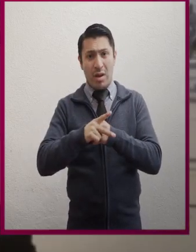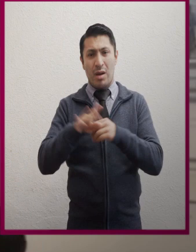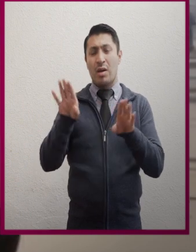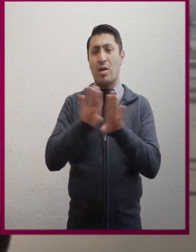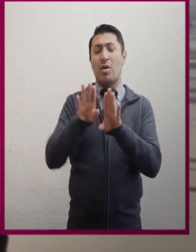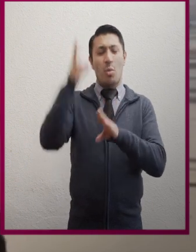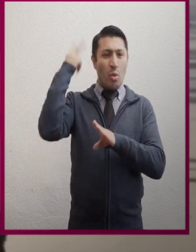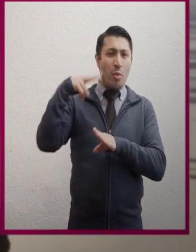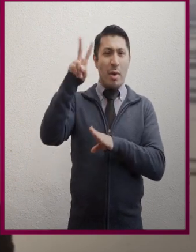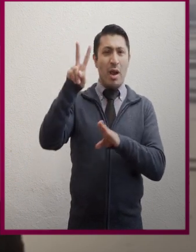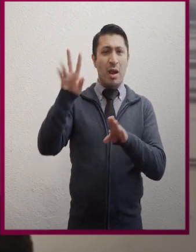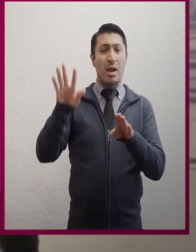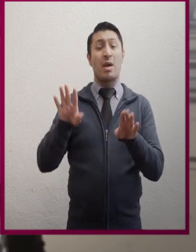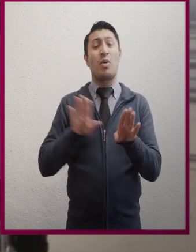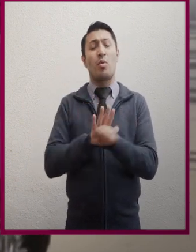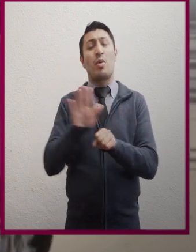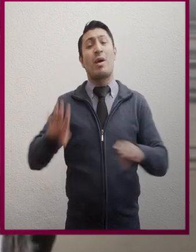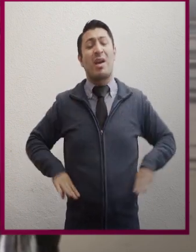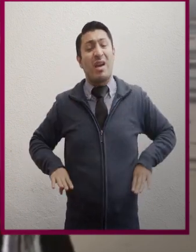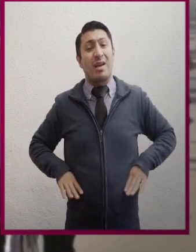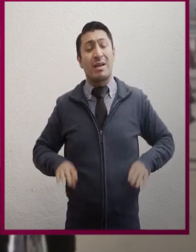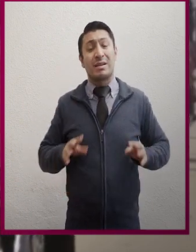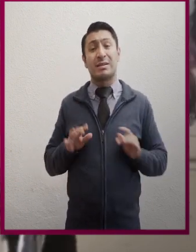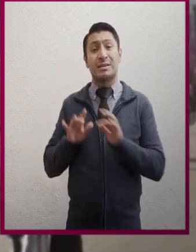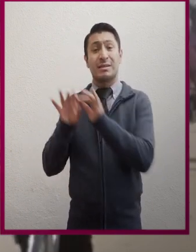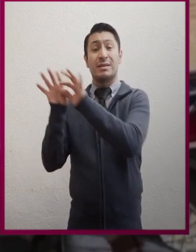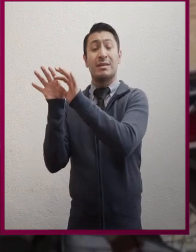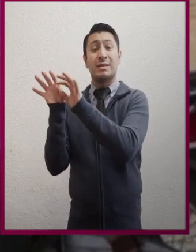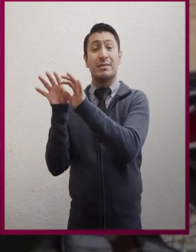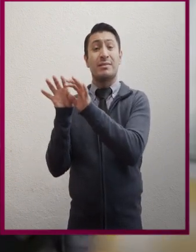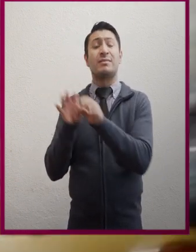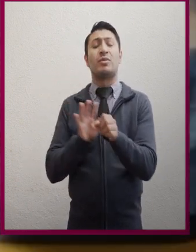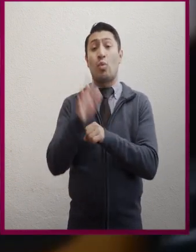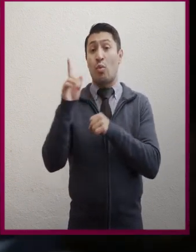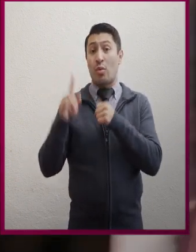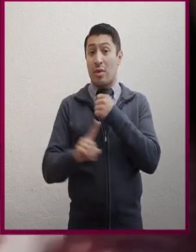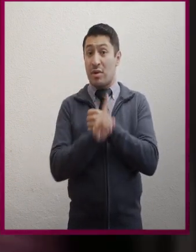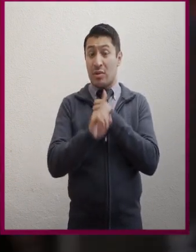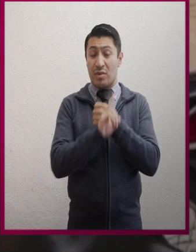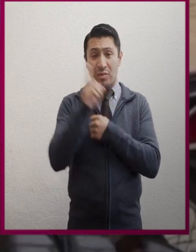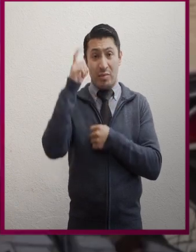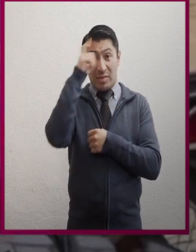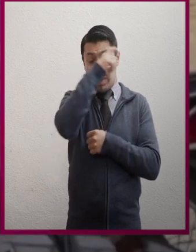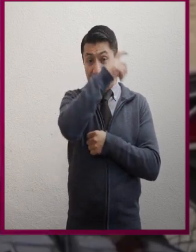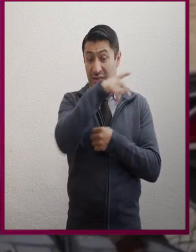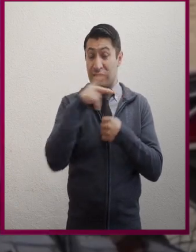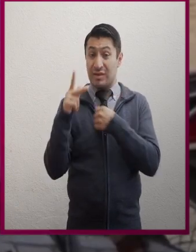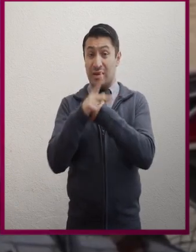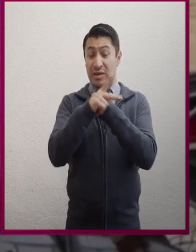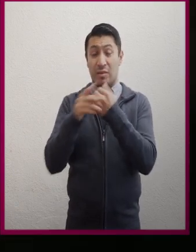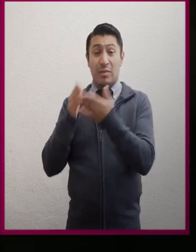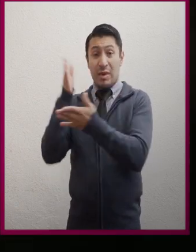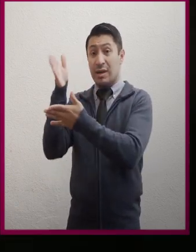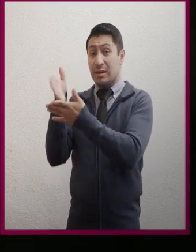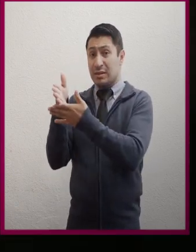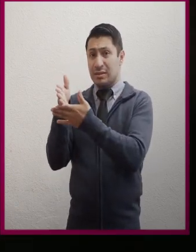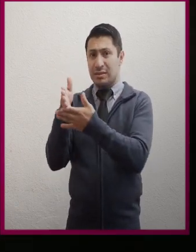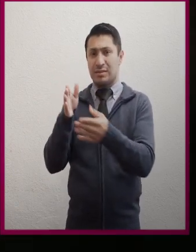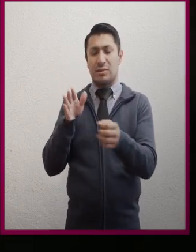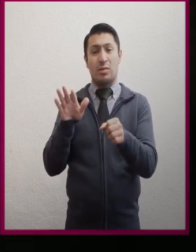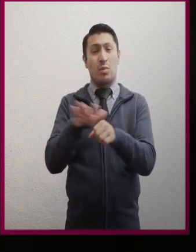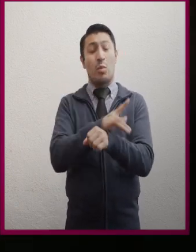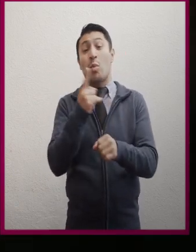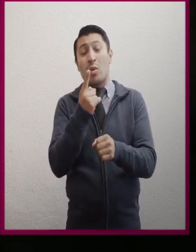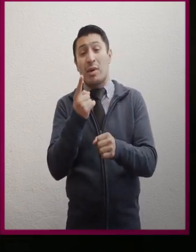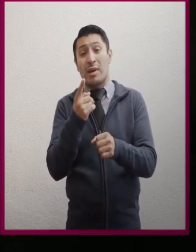viaje? ¿En qué condiciones realizan su travesía? ¿A qué dificultades se enfrentan los países a donde llegan? ¿Qué